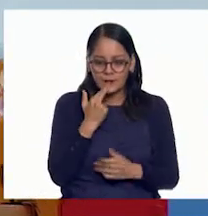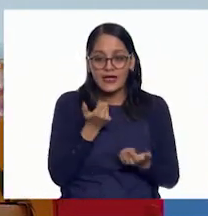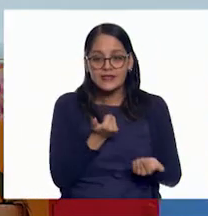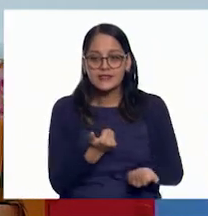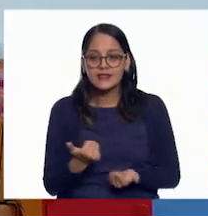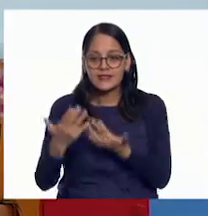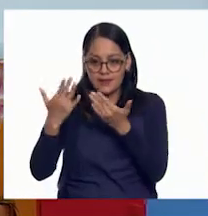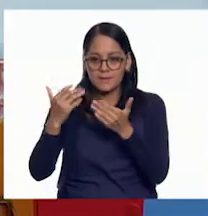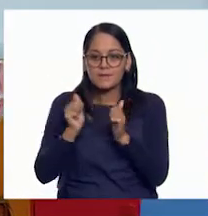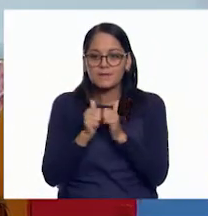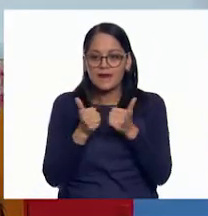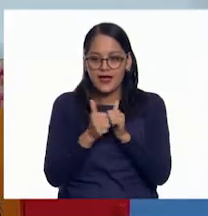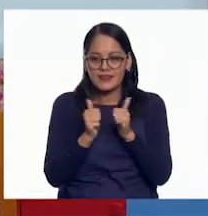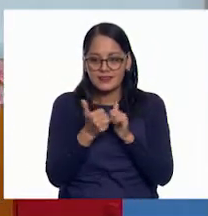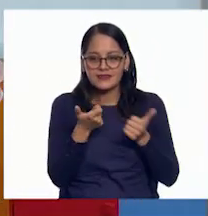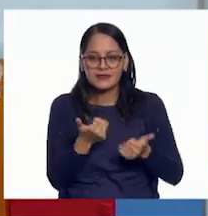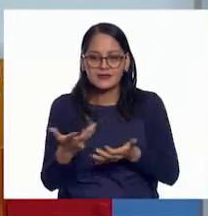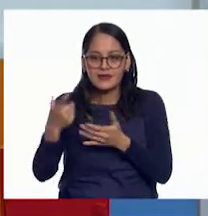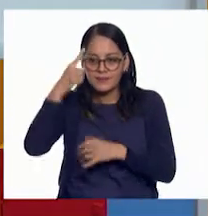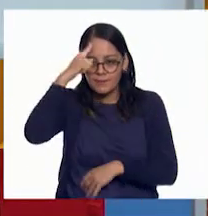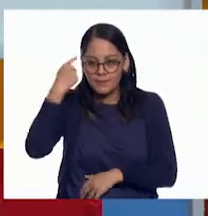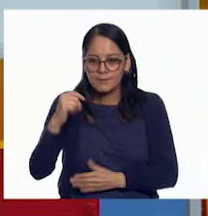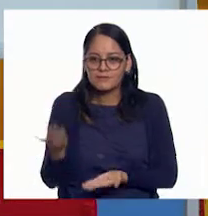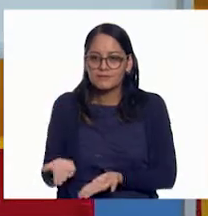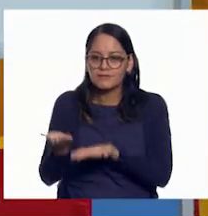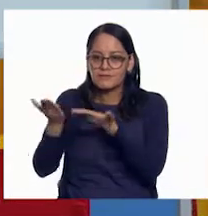para su